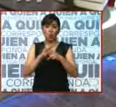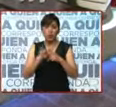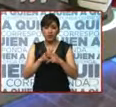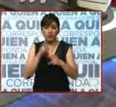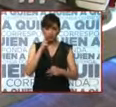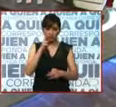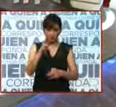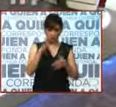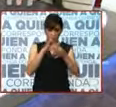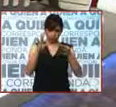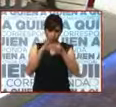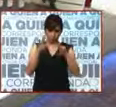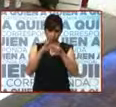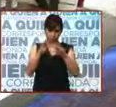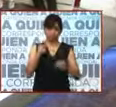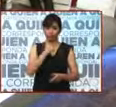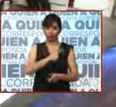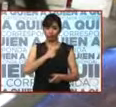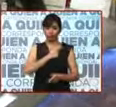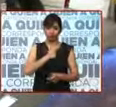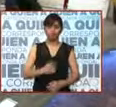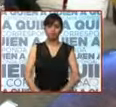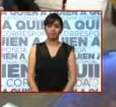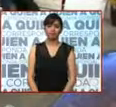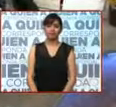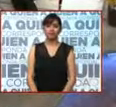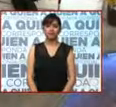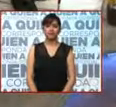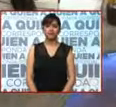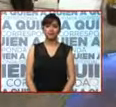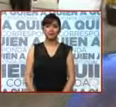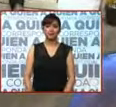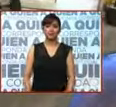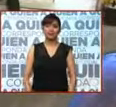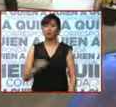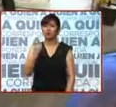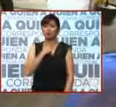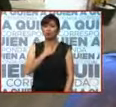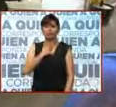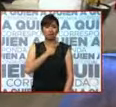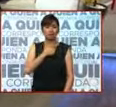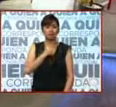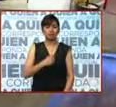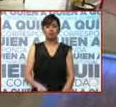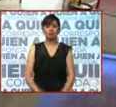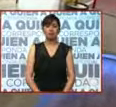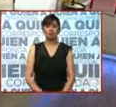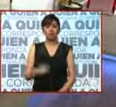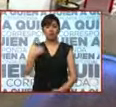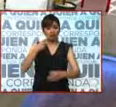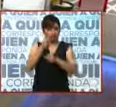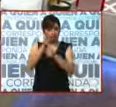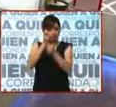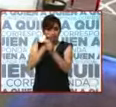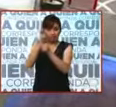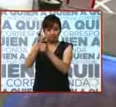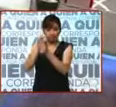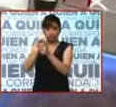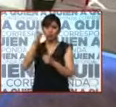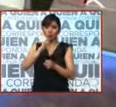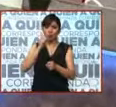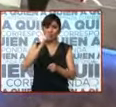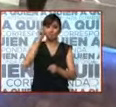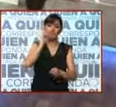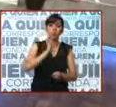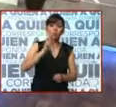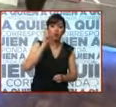estás? Bienvenida, Imelda. Qué gusto tenerte aquí. Hola, hola. Igualmente. Gusto de saludarte. El gusto es mío. Nuevo. Oye, llevo ya tiempo invitando a las mujeres para que se hagan la